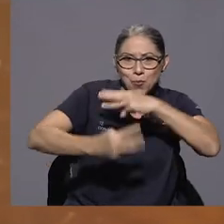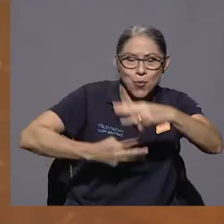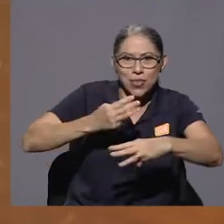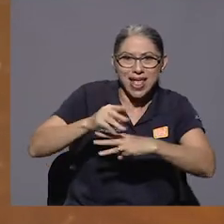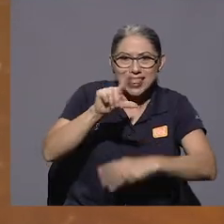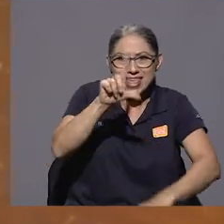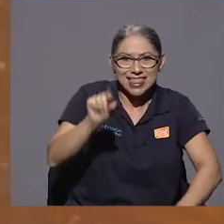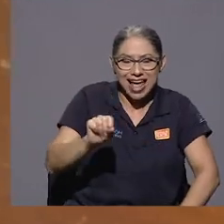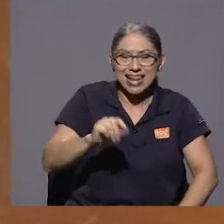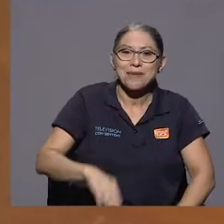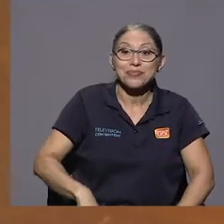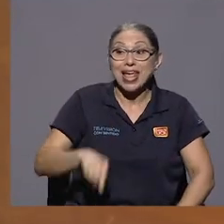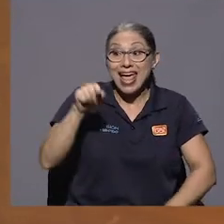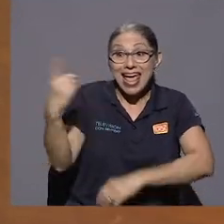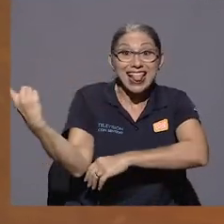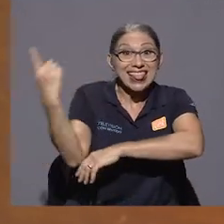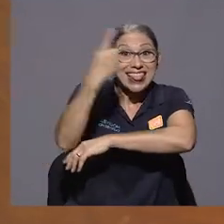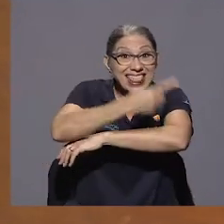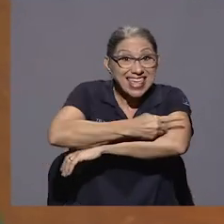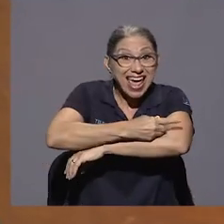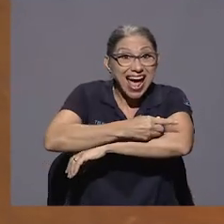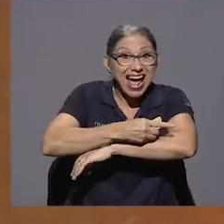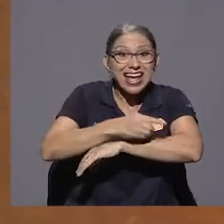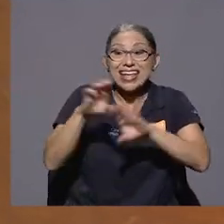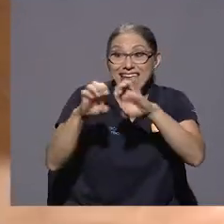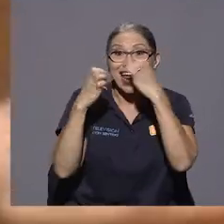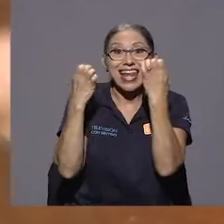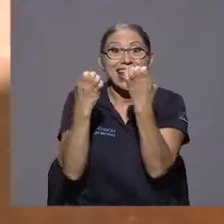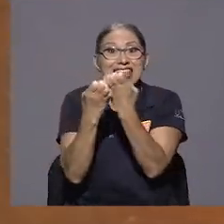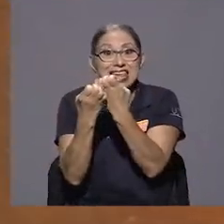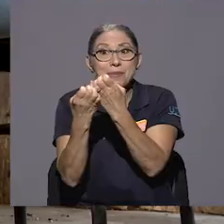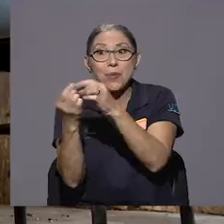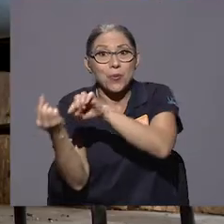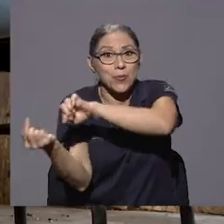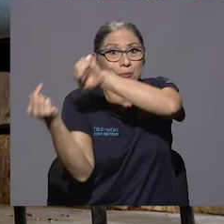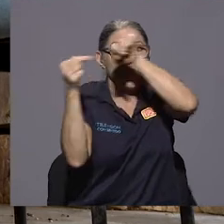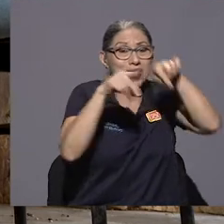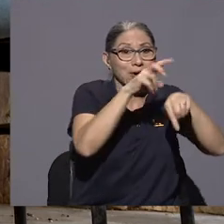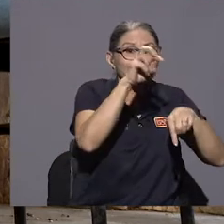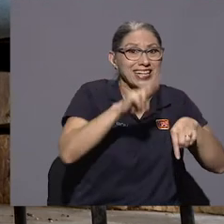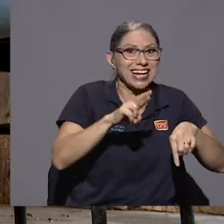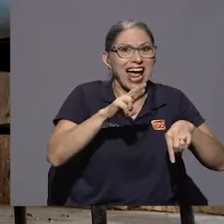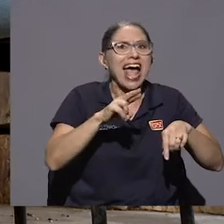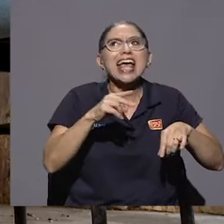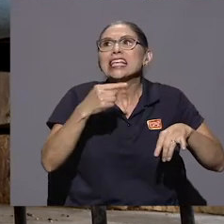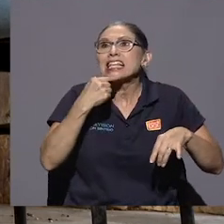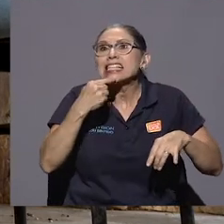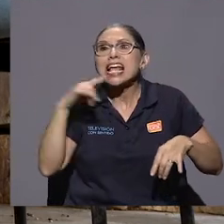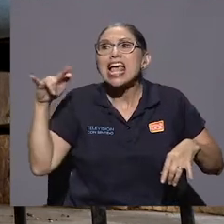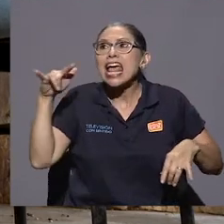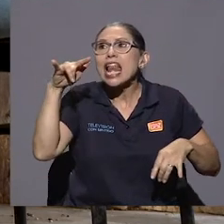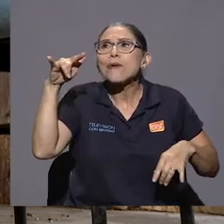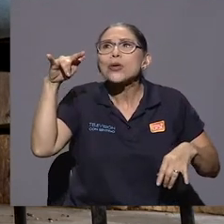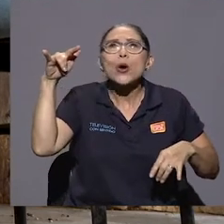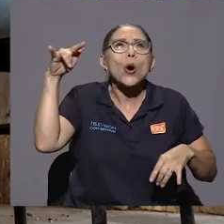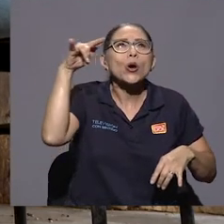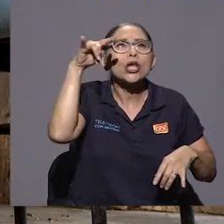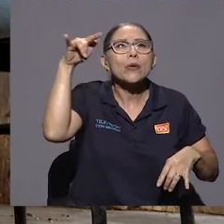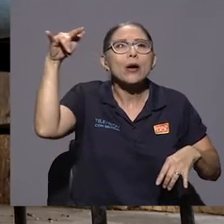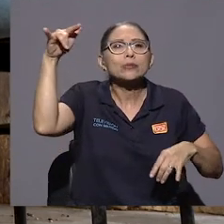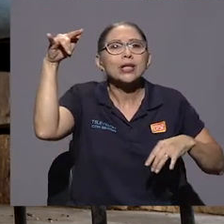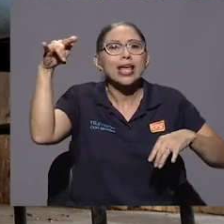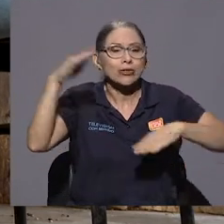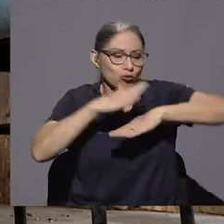selección, el avión iba a sobrevolar a todo el país y entonces íbamos a saludar al avión con